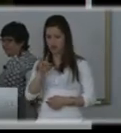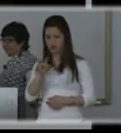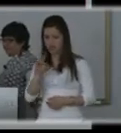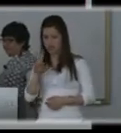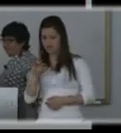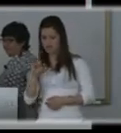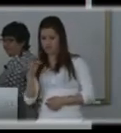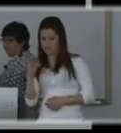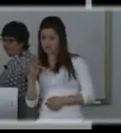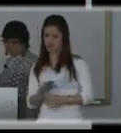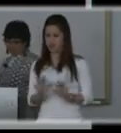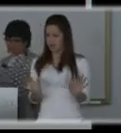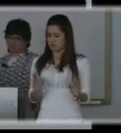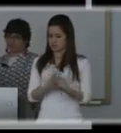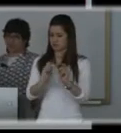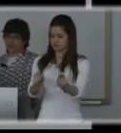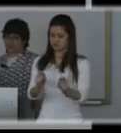Nada más.